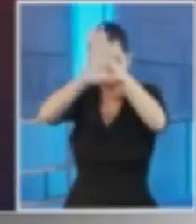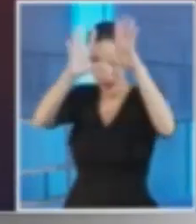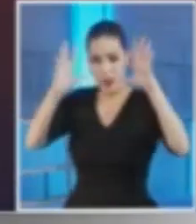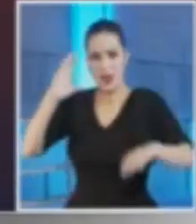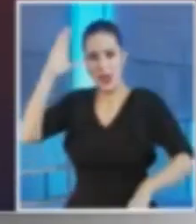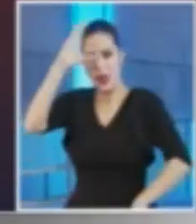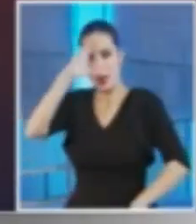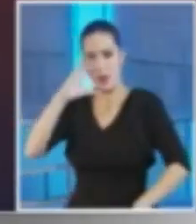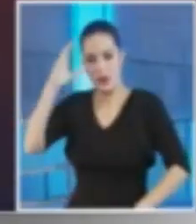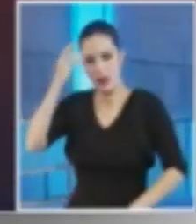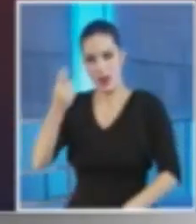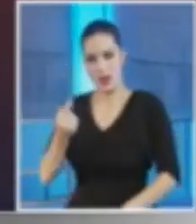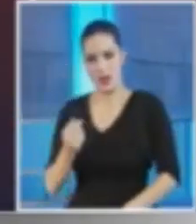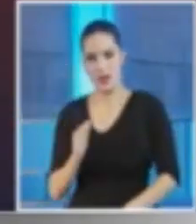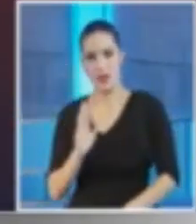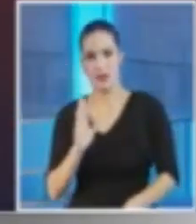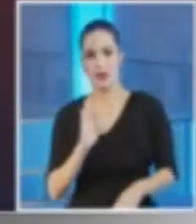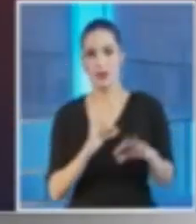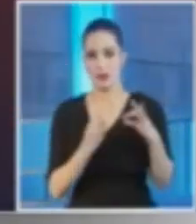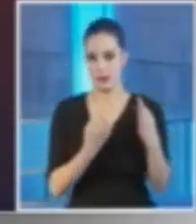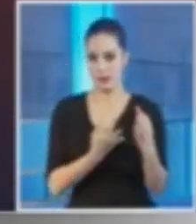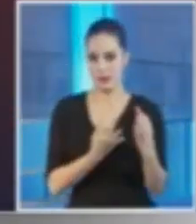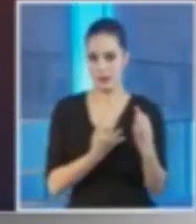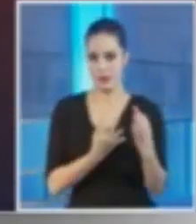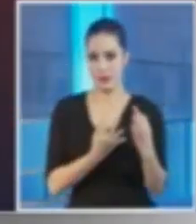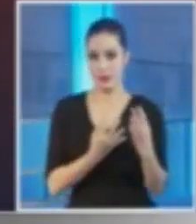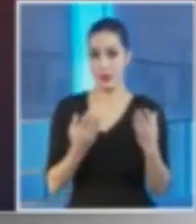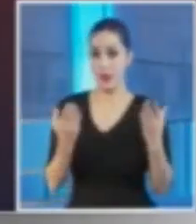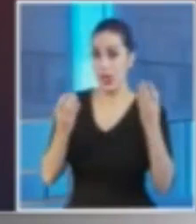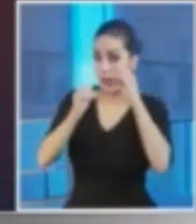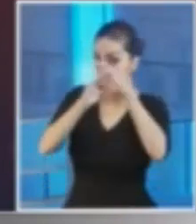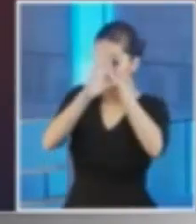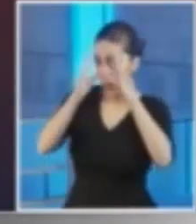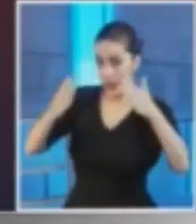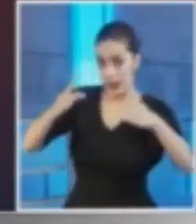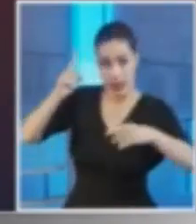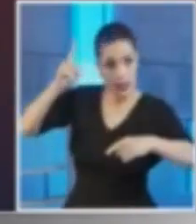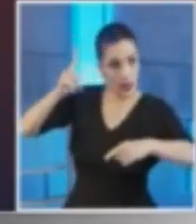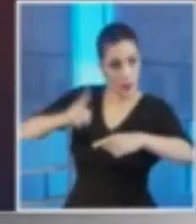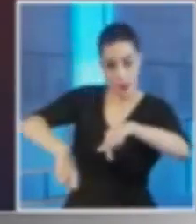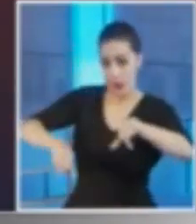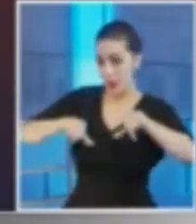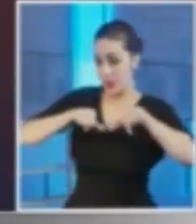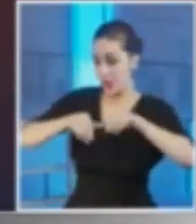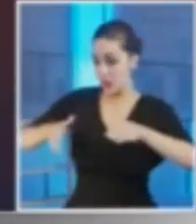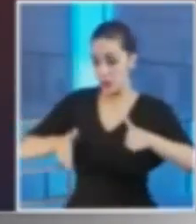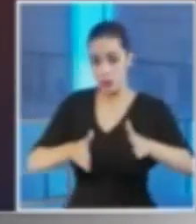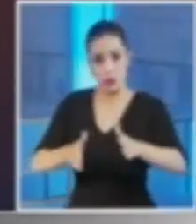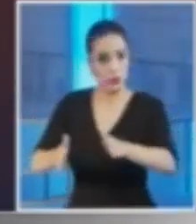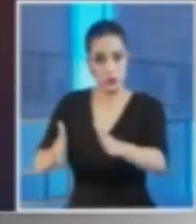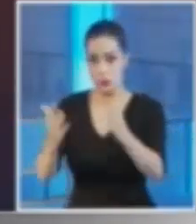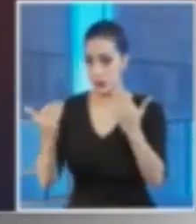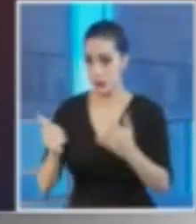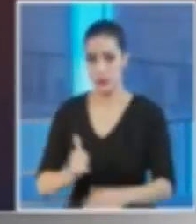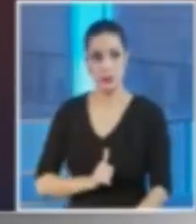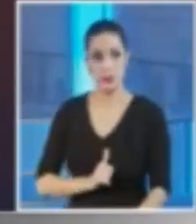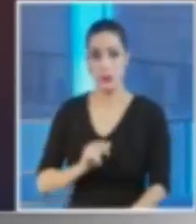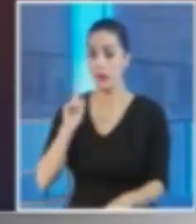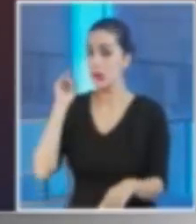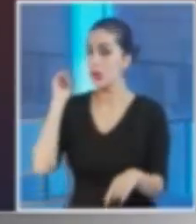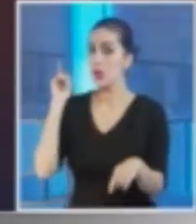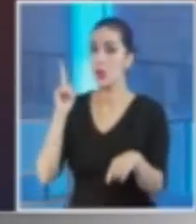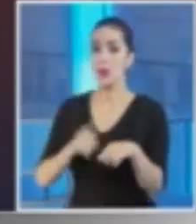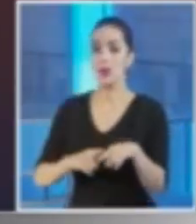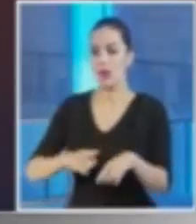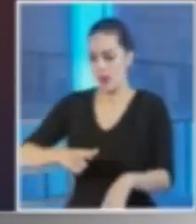para buscar el sustento de sus familias. Está claro que Panamá no puede continuar por la ruta que va. No nos